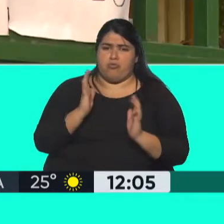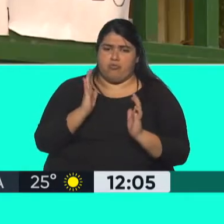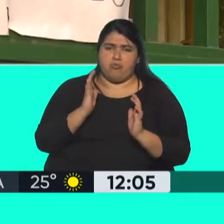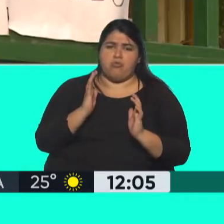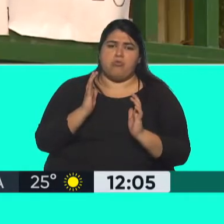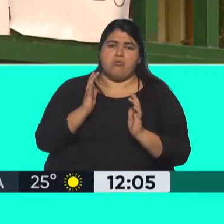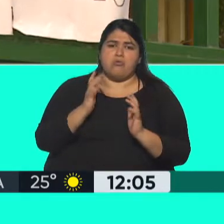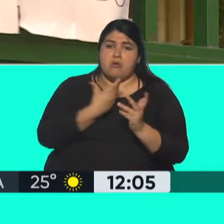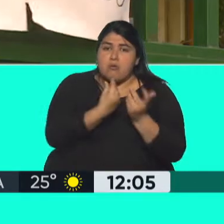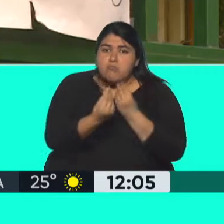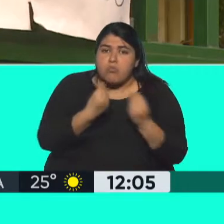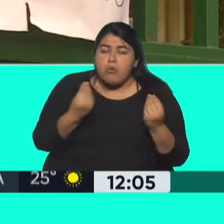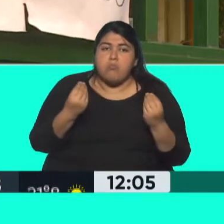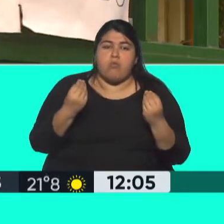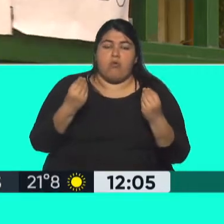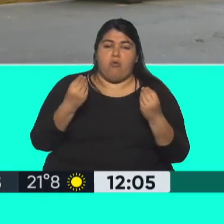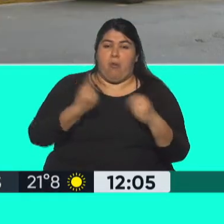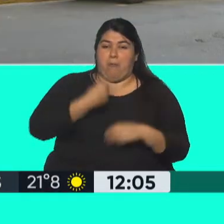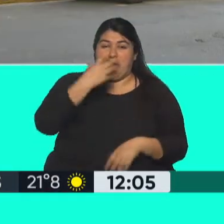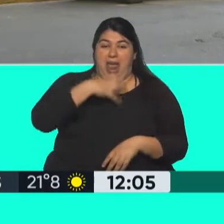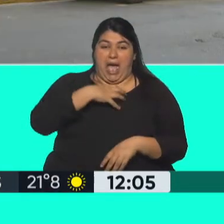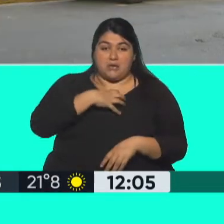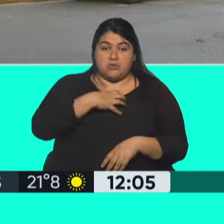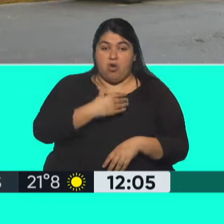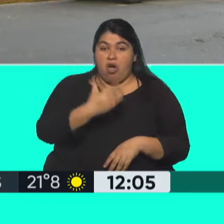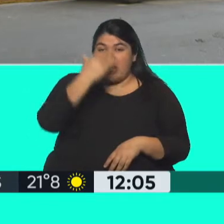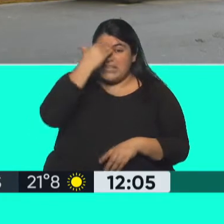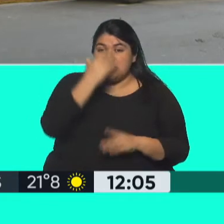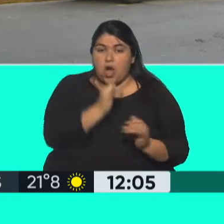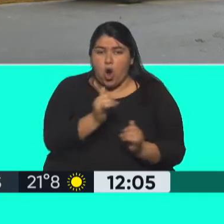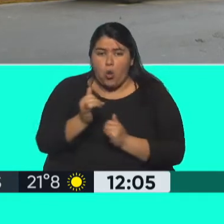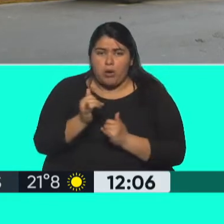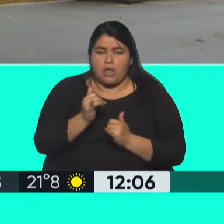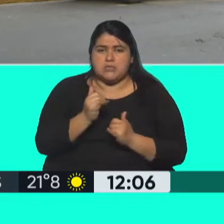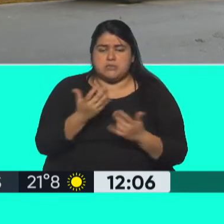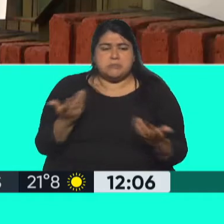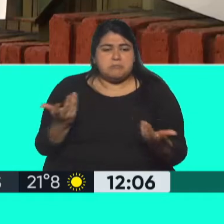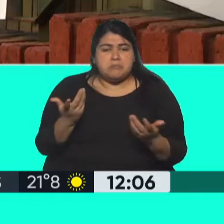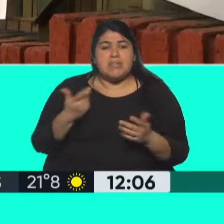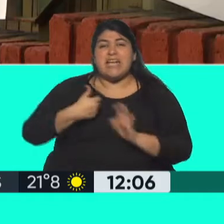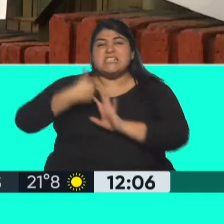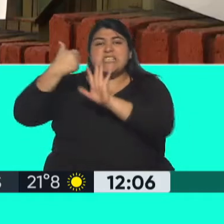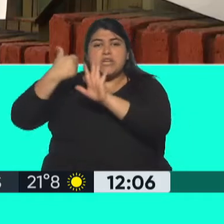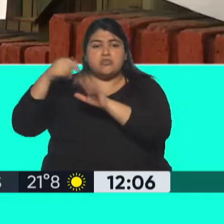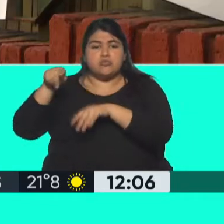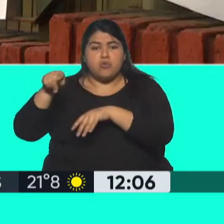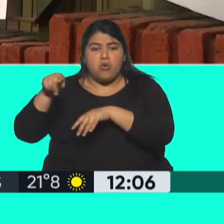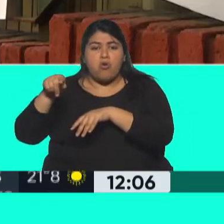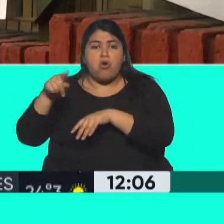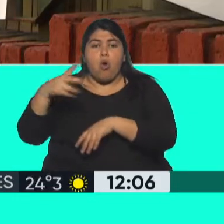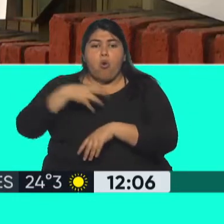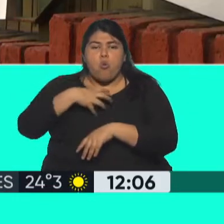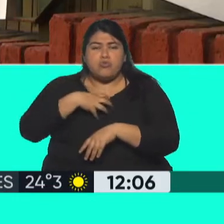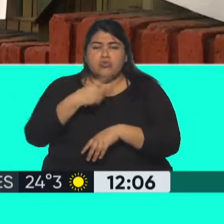muy pocas vacantes. En primer año son 15 pibes nada más, mientras que en sexto tenemos cursos